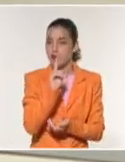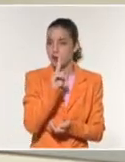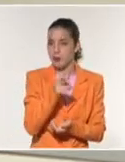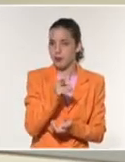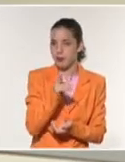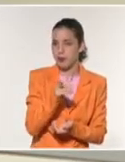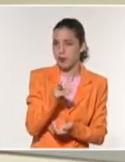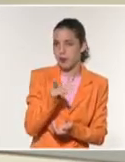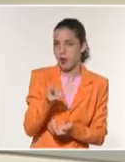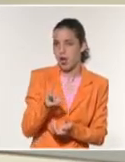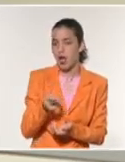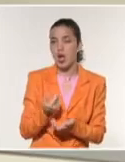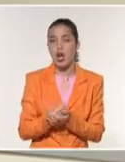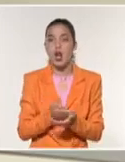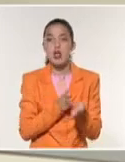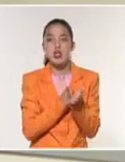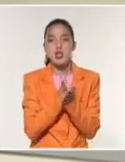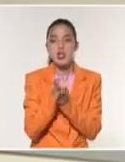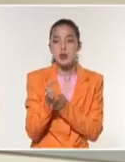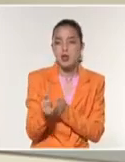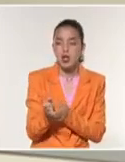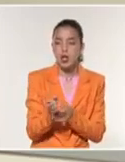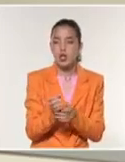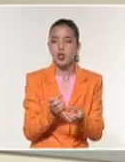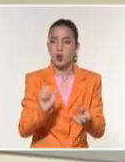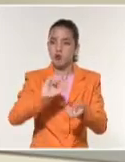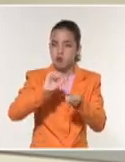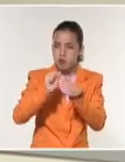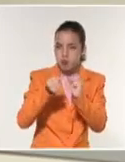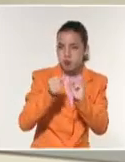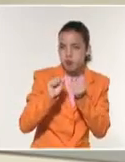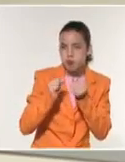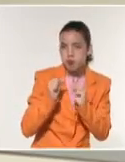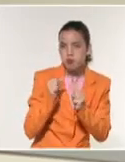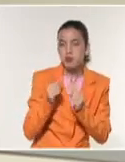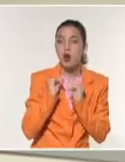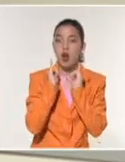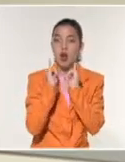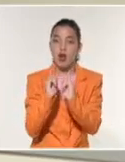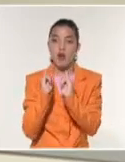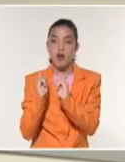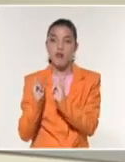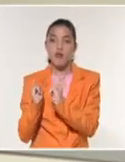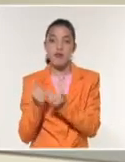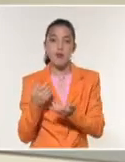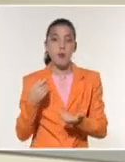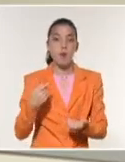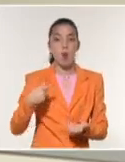control, el seguimiento de esta persona, se lo informó a la Sala Provincial solicitándole la